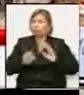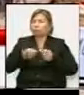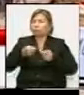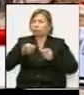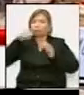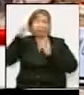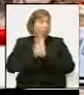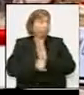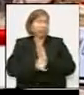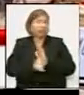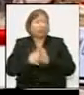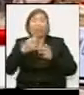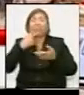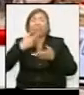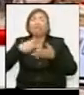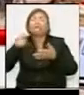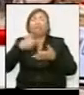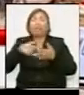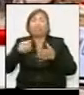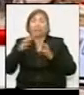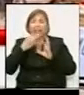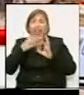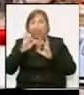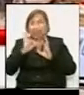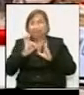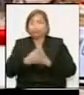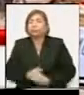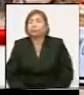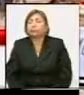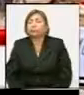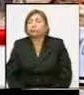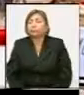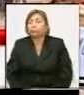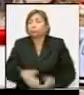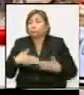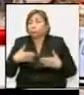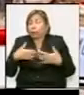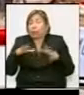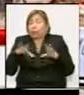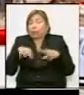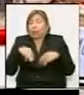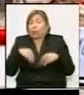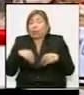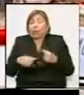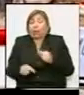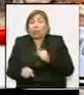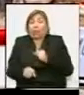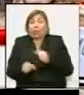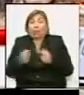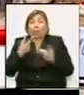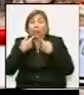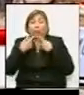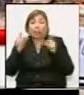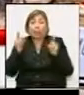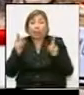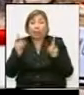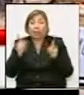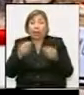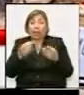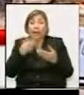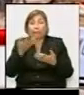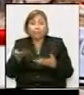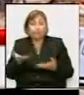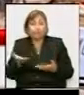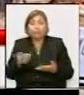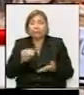criminalidad informática, de custodiar los intereses nacionales, puedan terminar afectándose la libertad de expresión. Es un